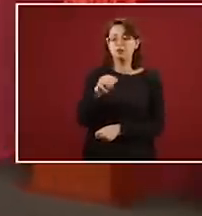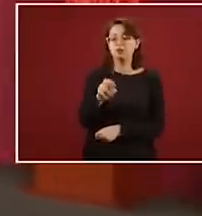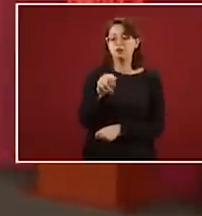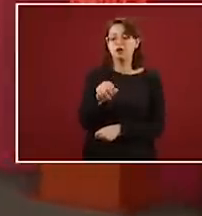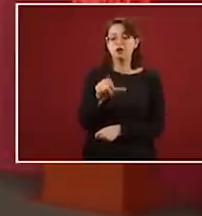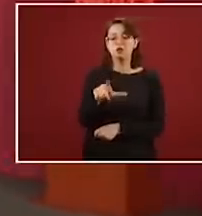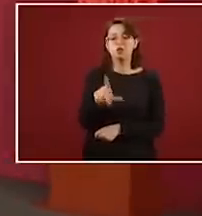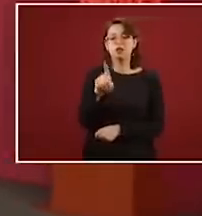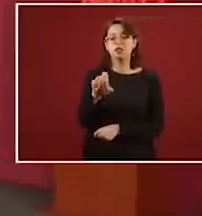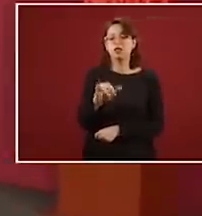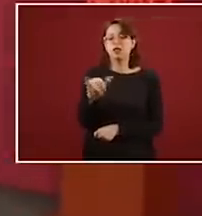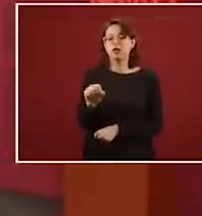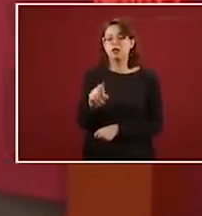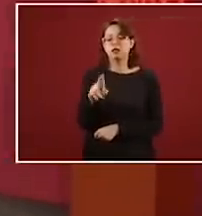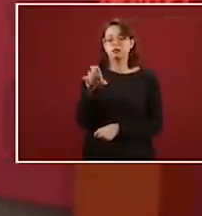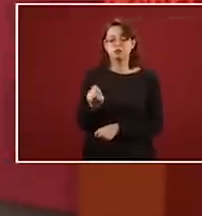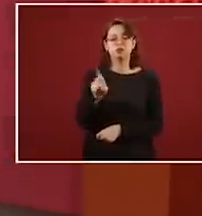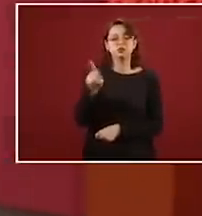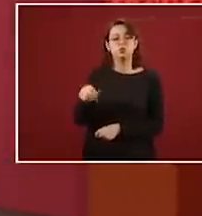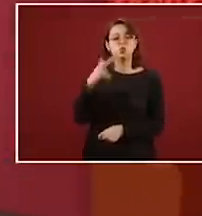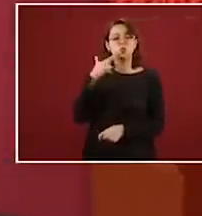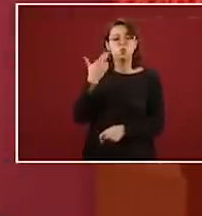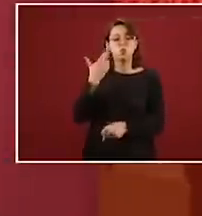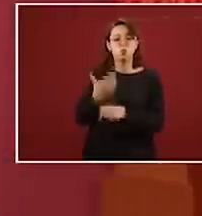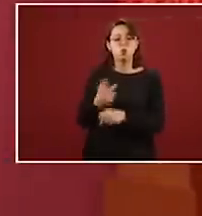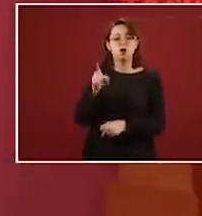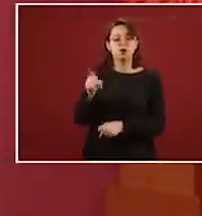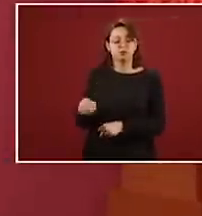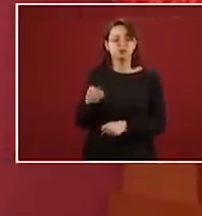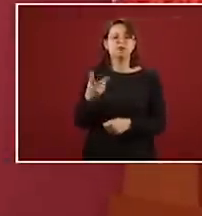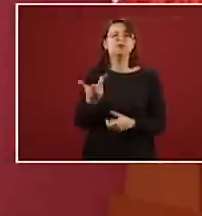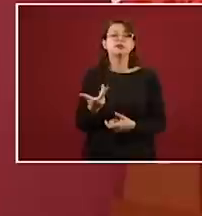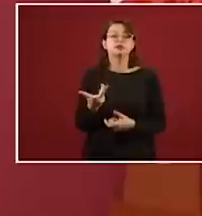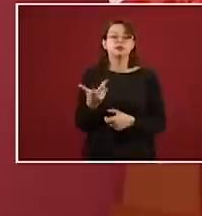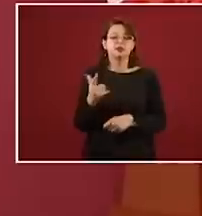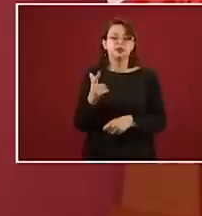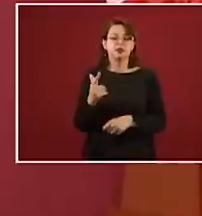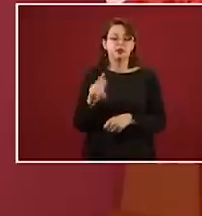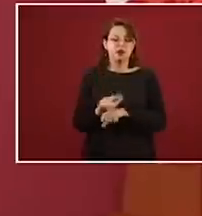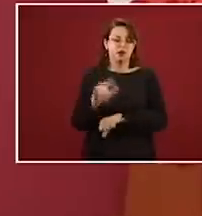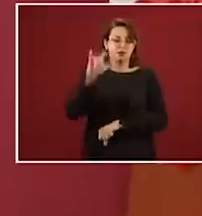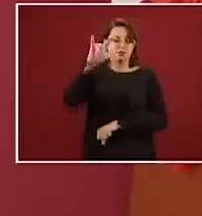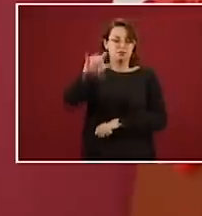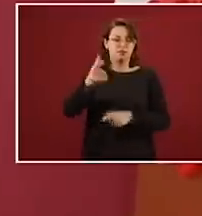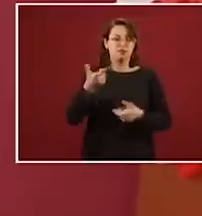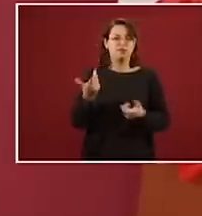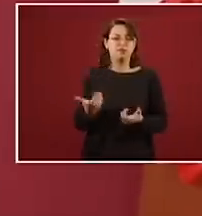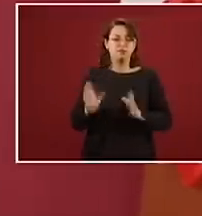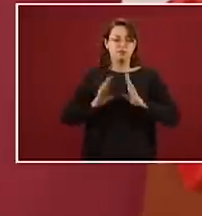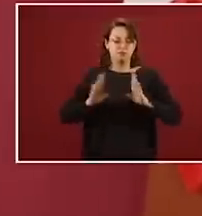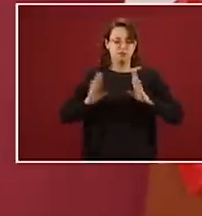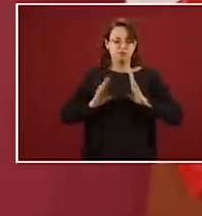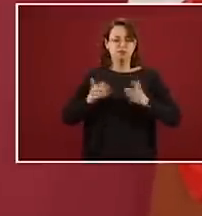González, que es el comandante de la Fuerza Aérea.